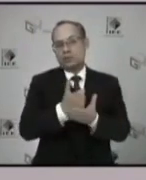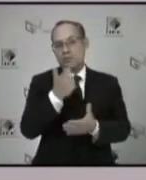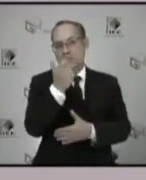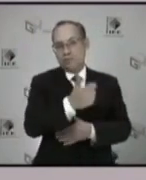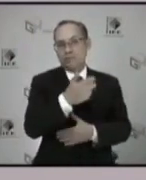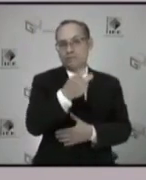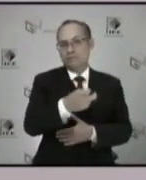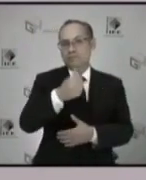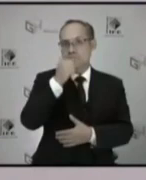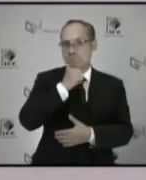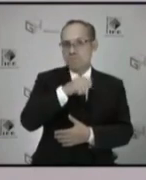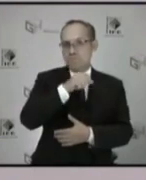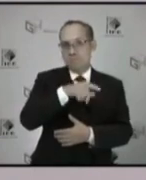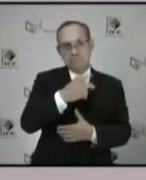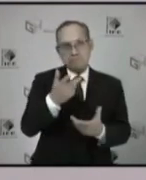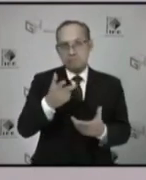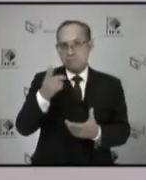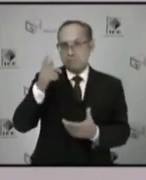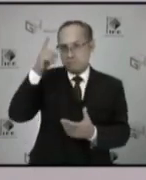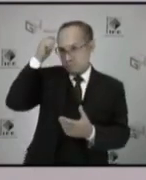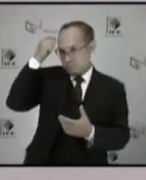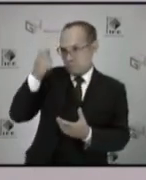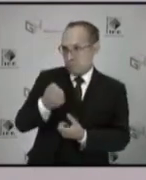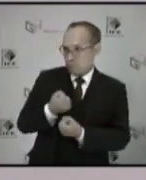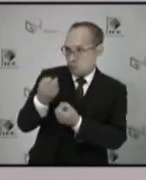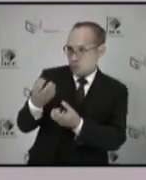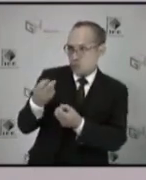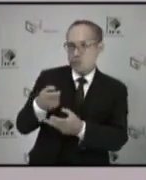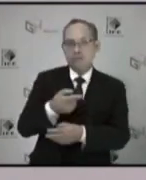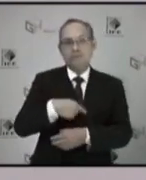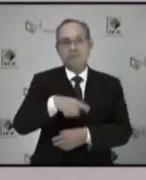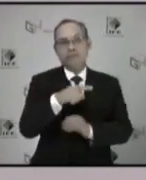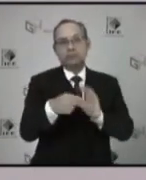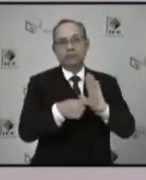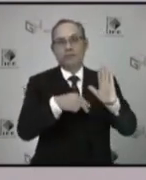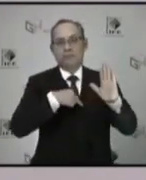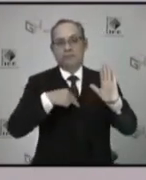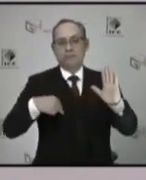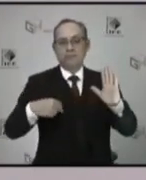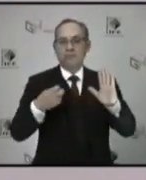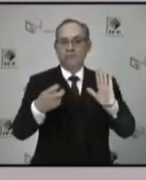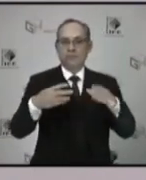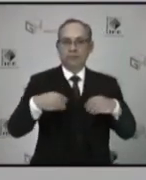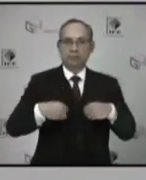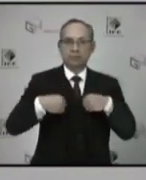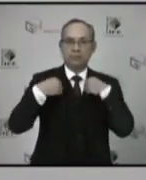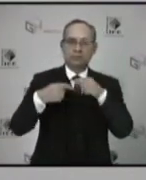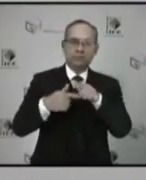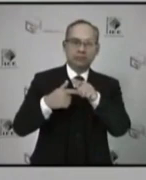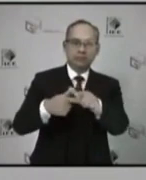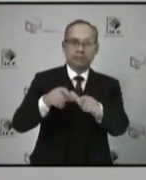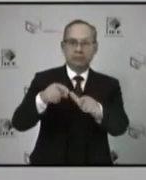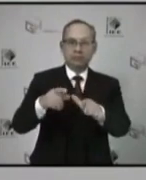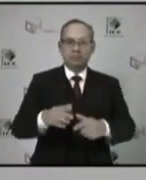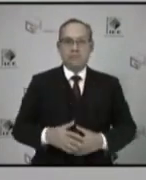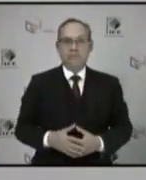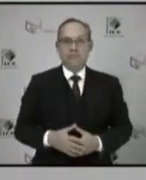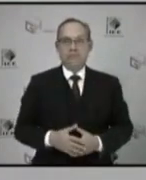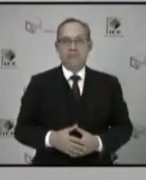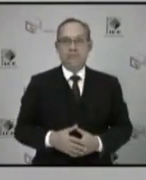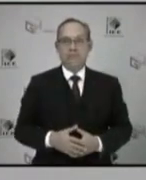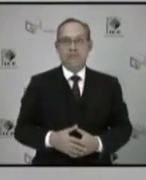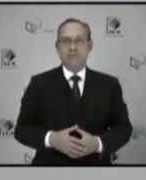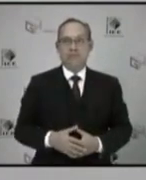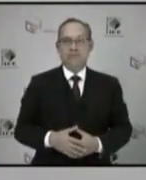por nosotros y tenemos que garantizarles las mejores condiciones de vida. Muchas gracias. Gracias, candidato. Vamos al espacio